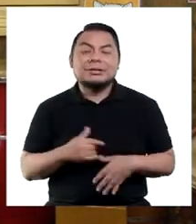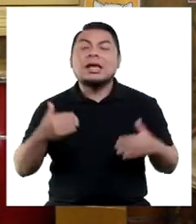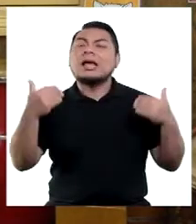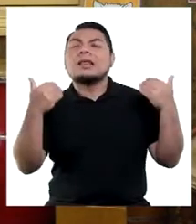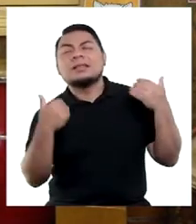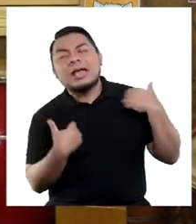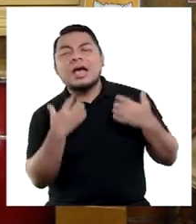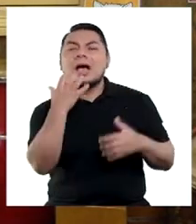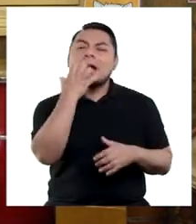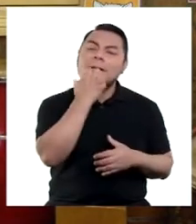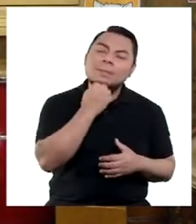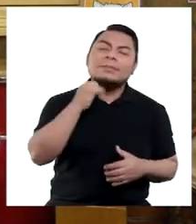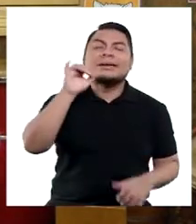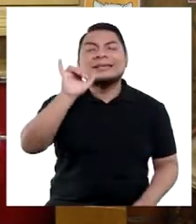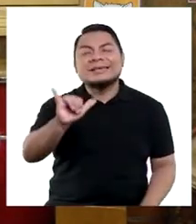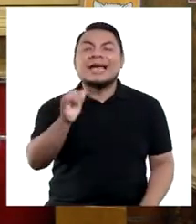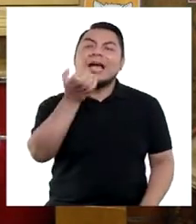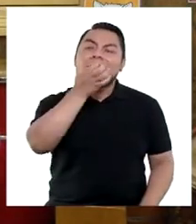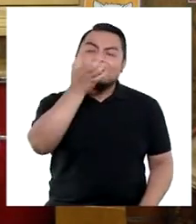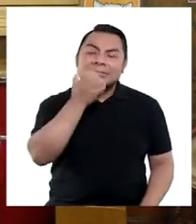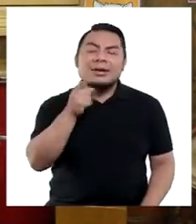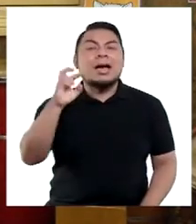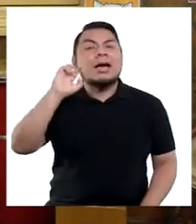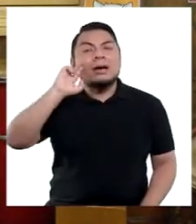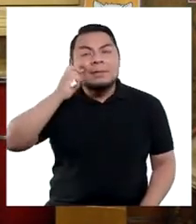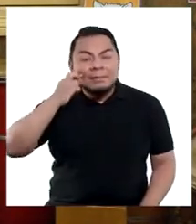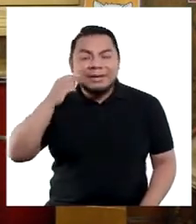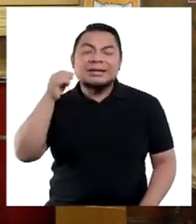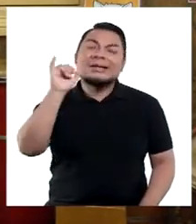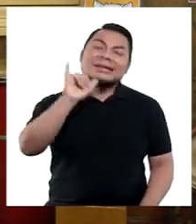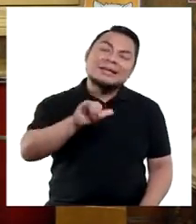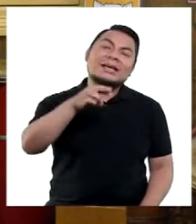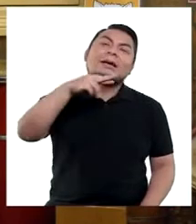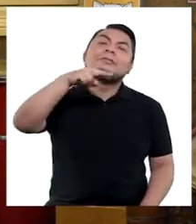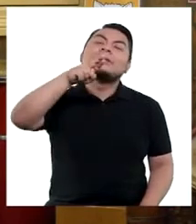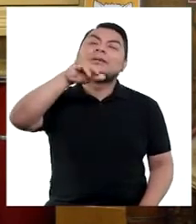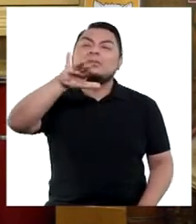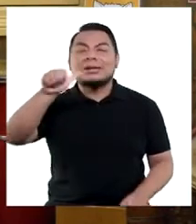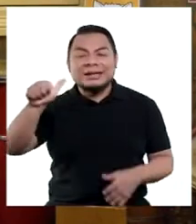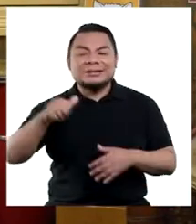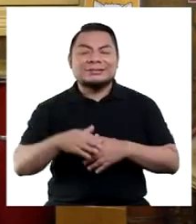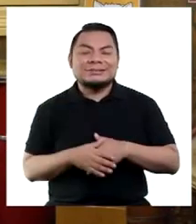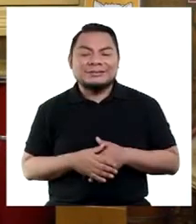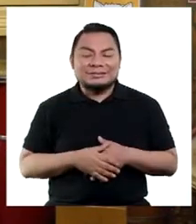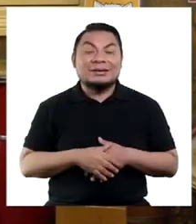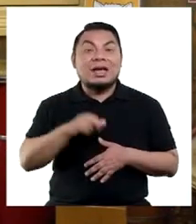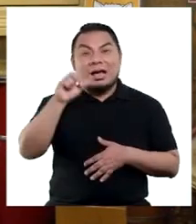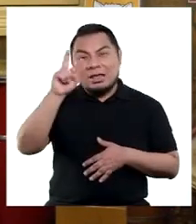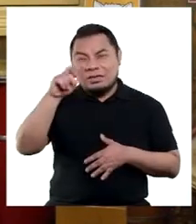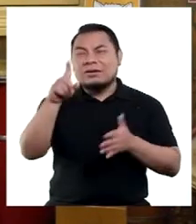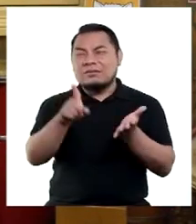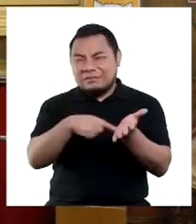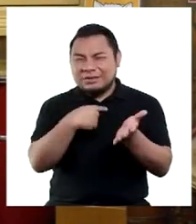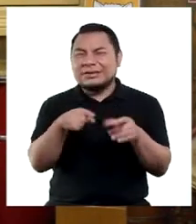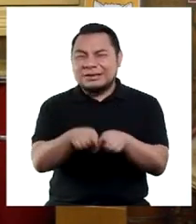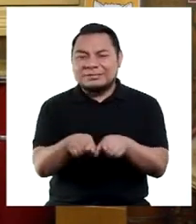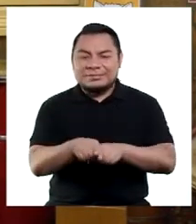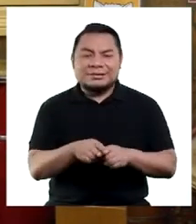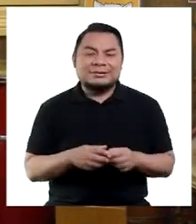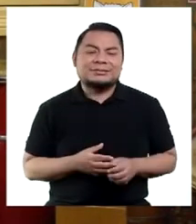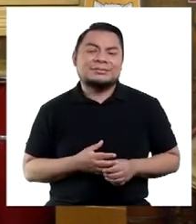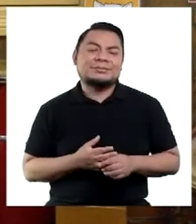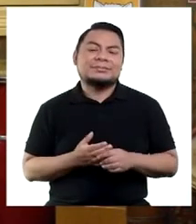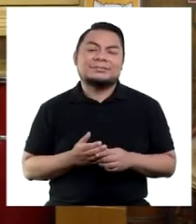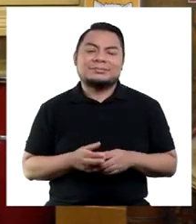tengo mangos y manzanas piñas y mar a cuyas dos veces